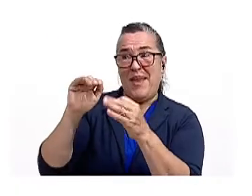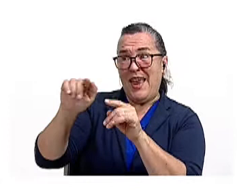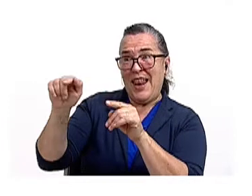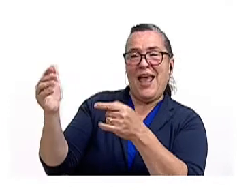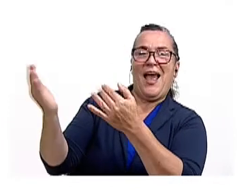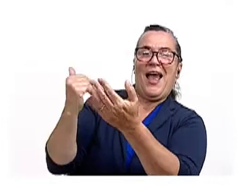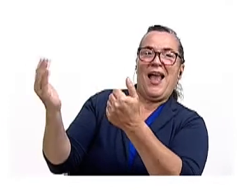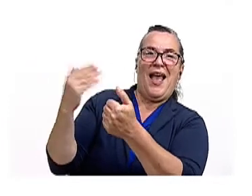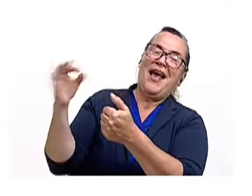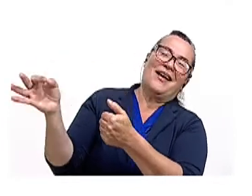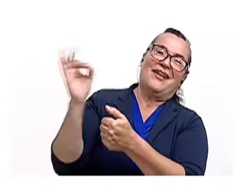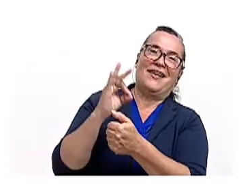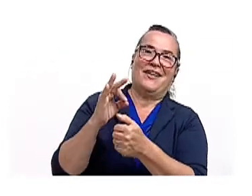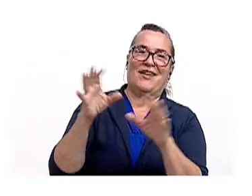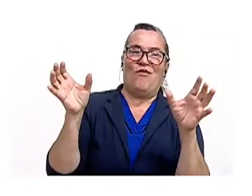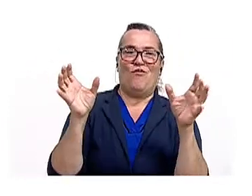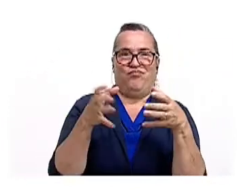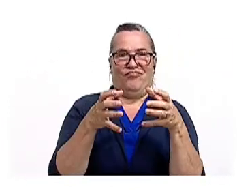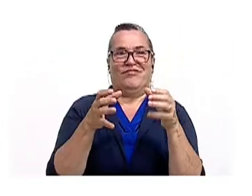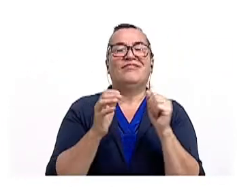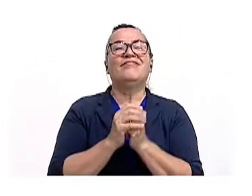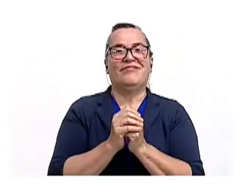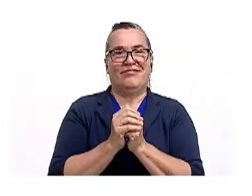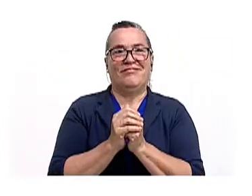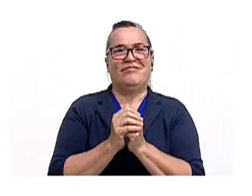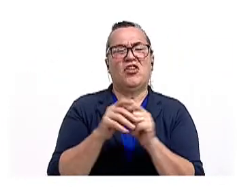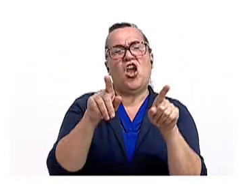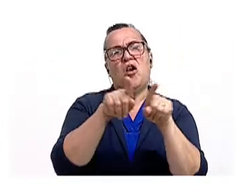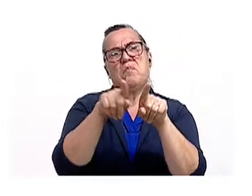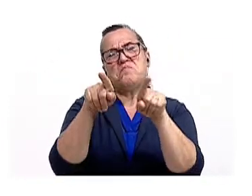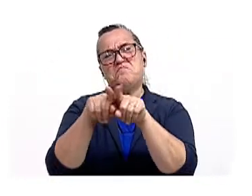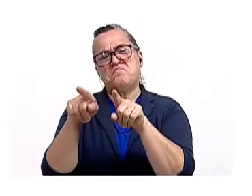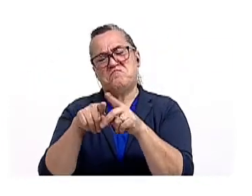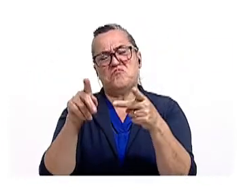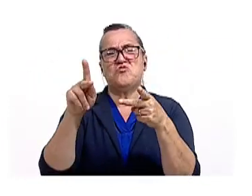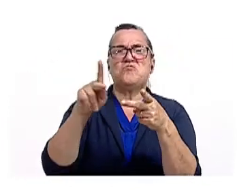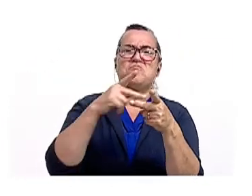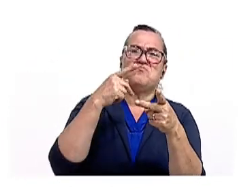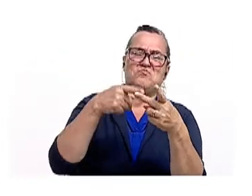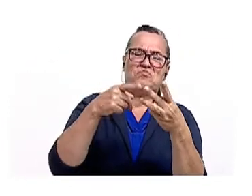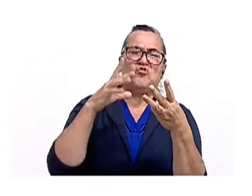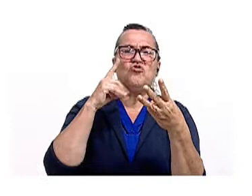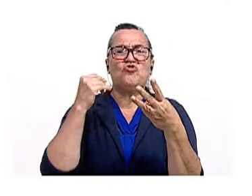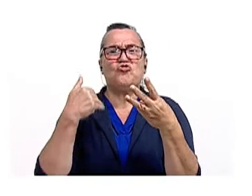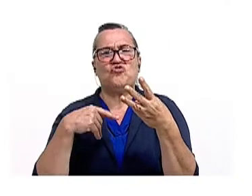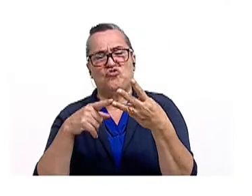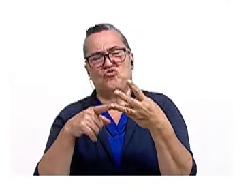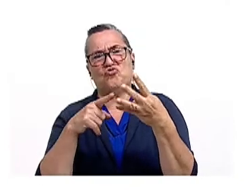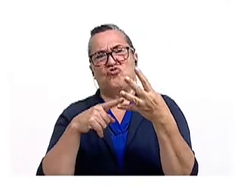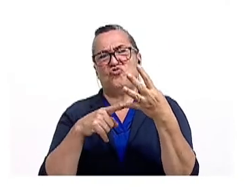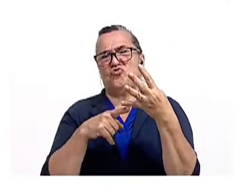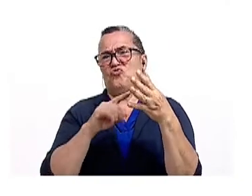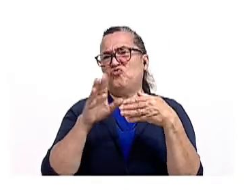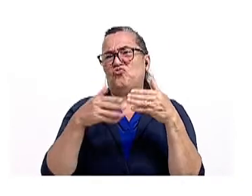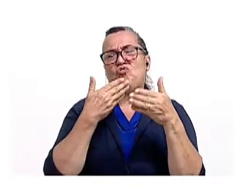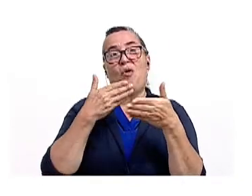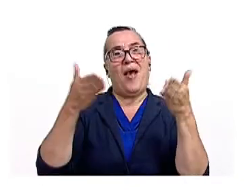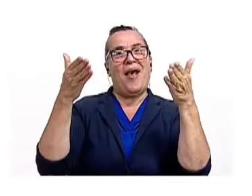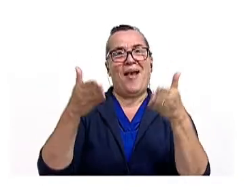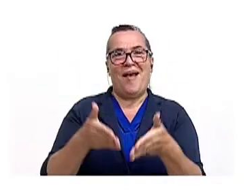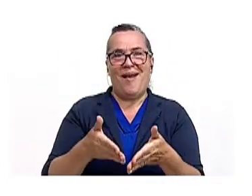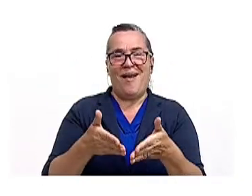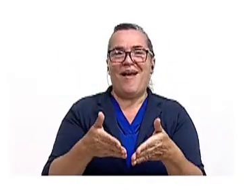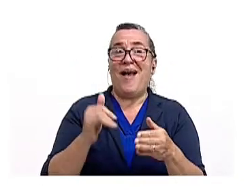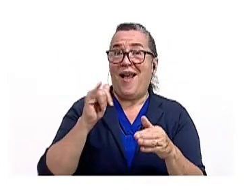de su burbuja social. Sí, hermanos, primos, tíos, todos son bienvenidos. Recuerden que